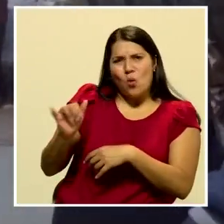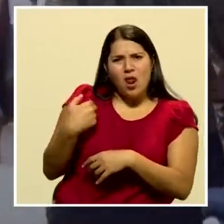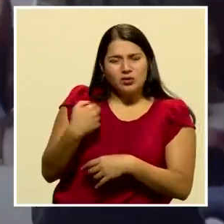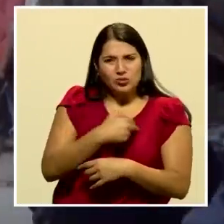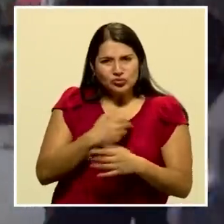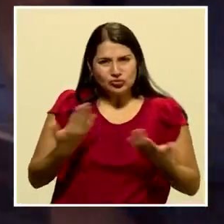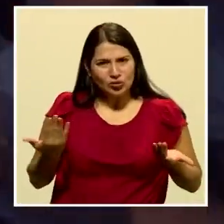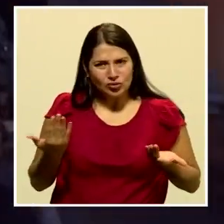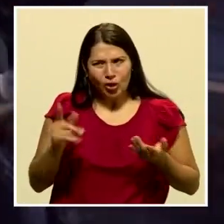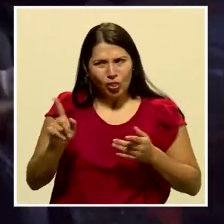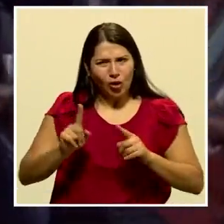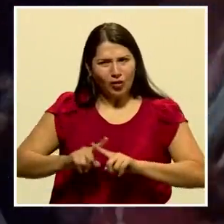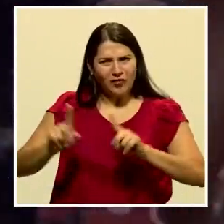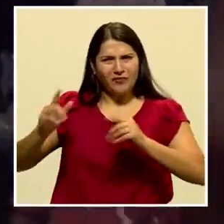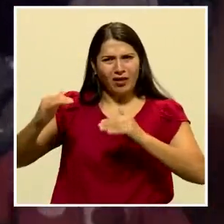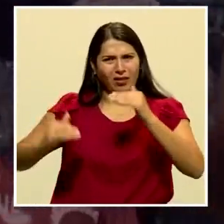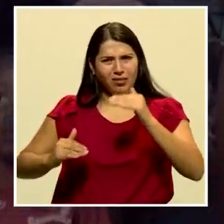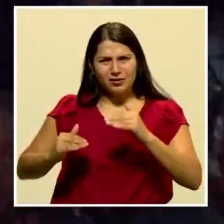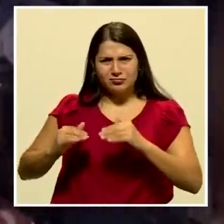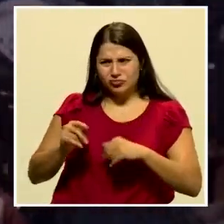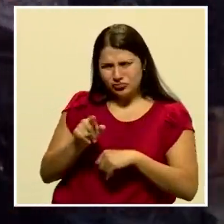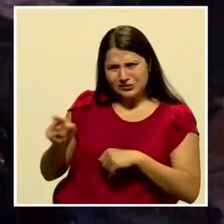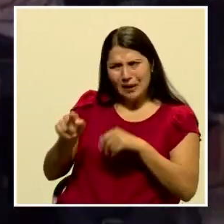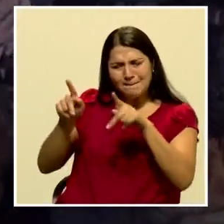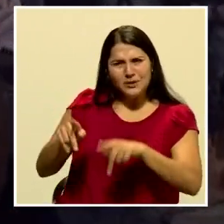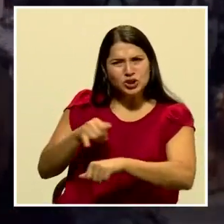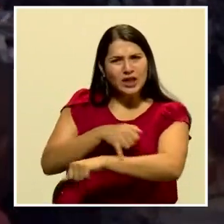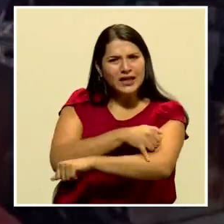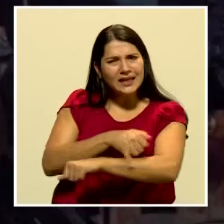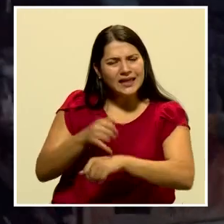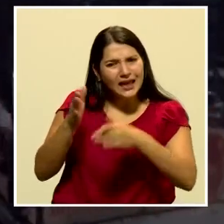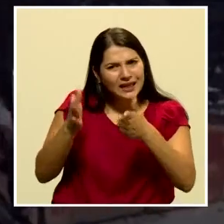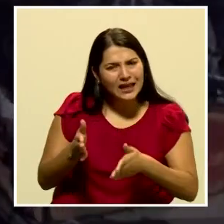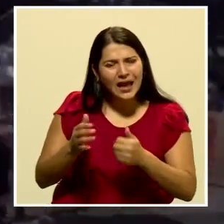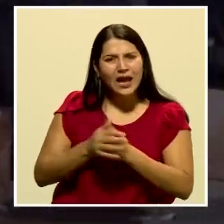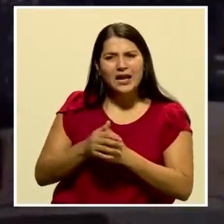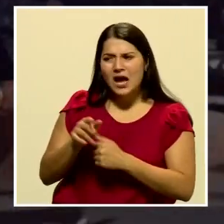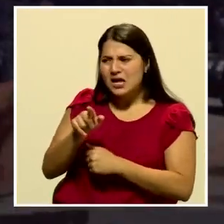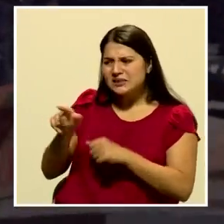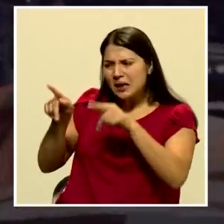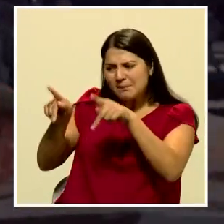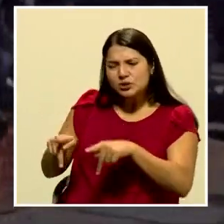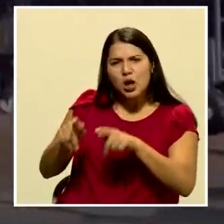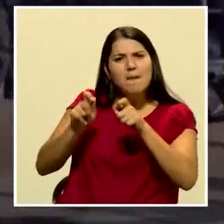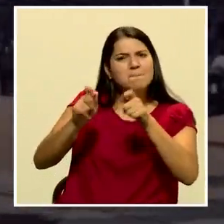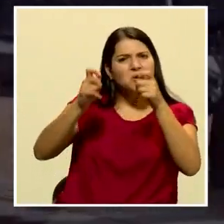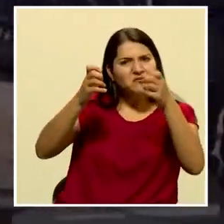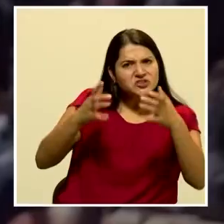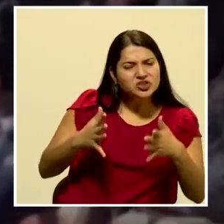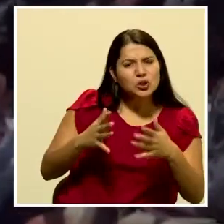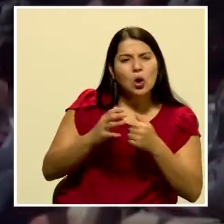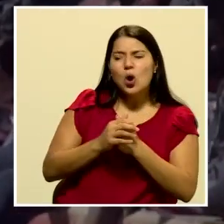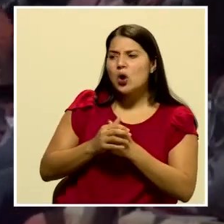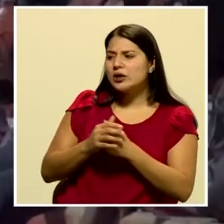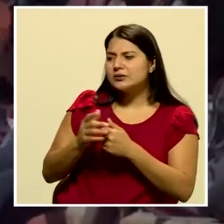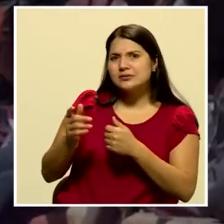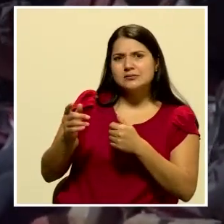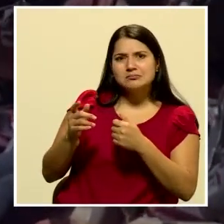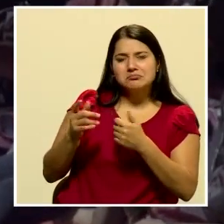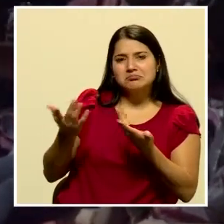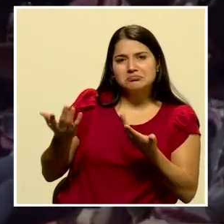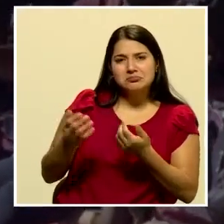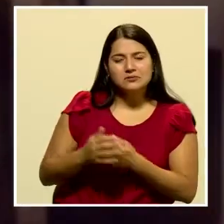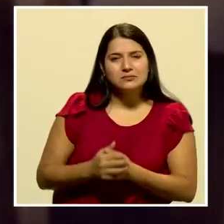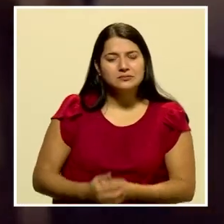creemos. Son ingenieros, son personas maestros, son